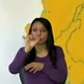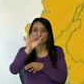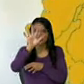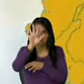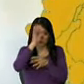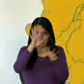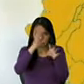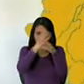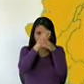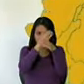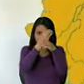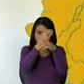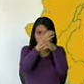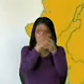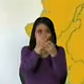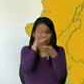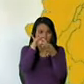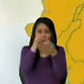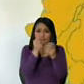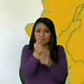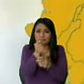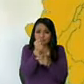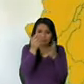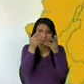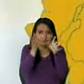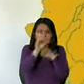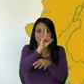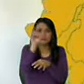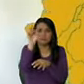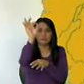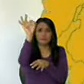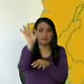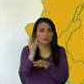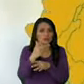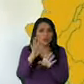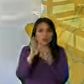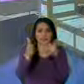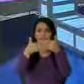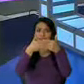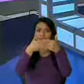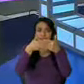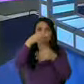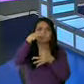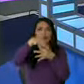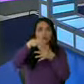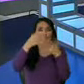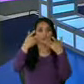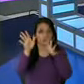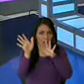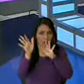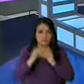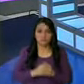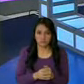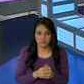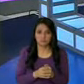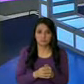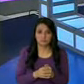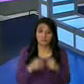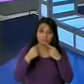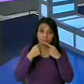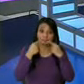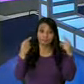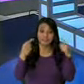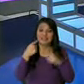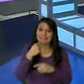98.5, lo que quiere decir que estamos prácticamente a un tris de cerrar las conteo, en el cual declararían